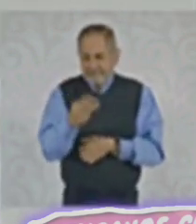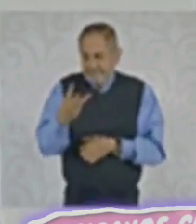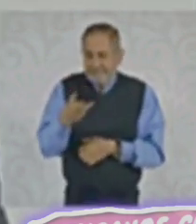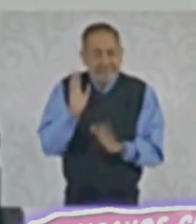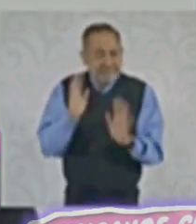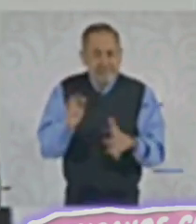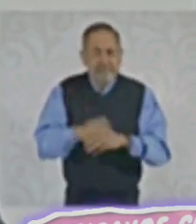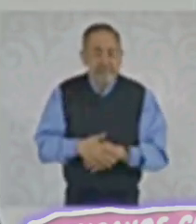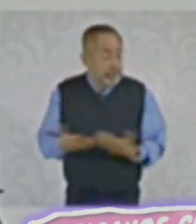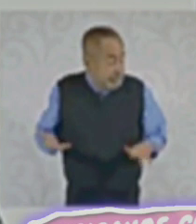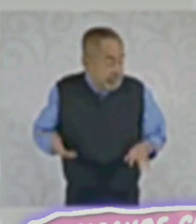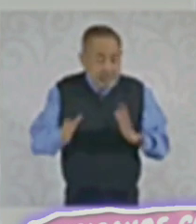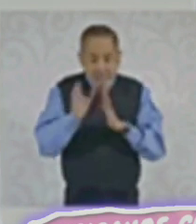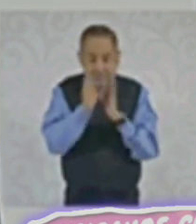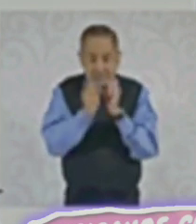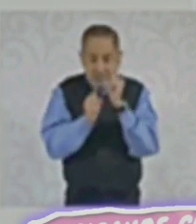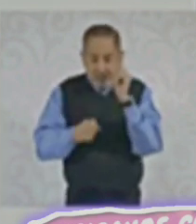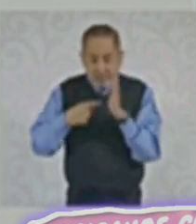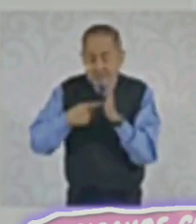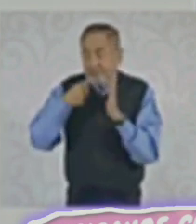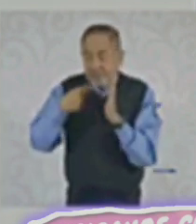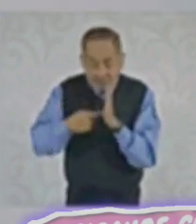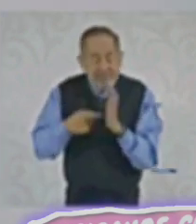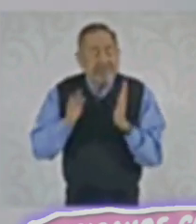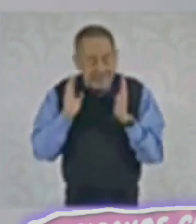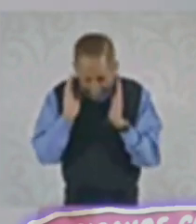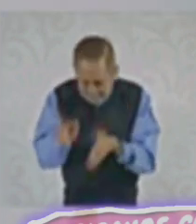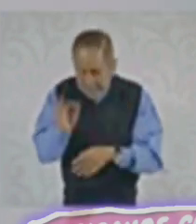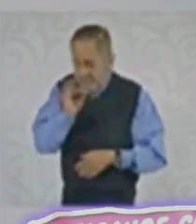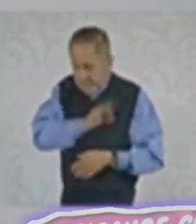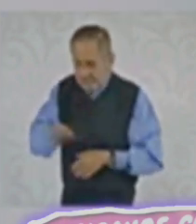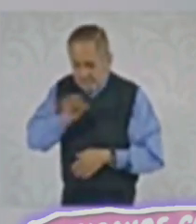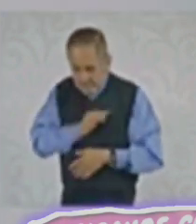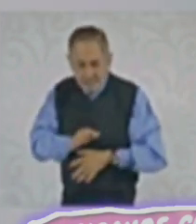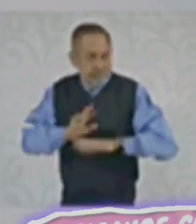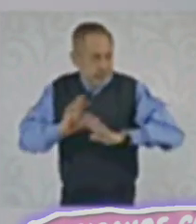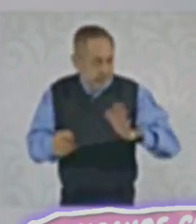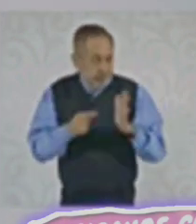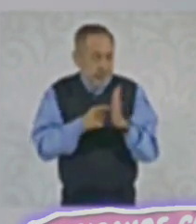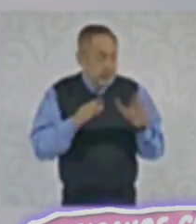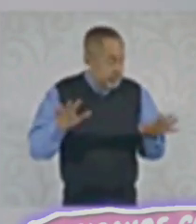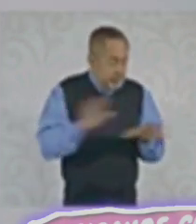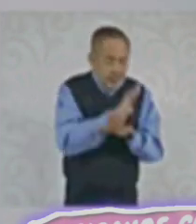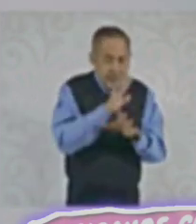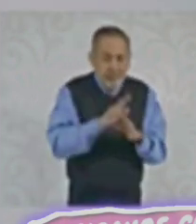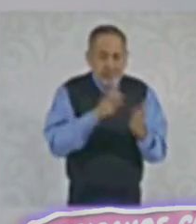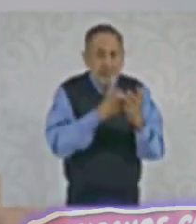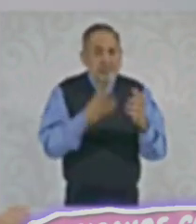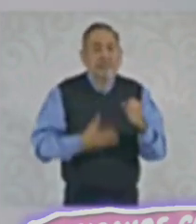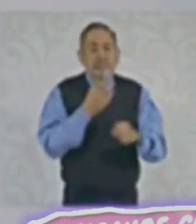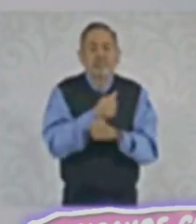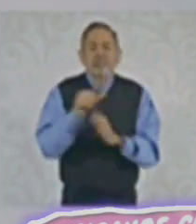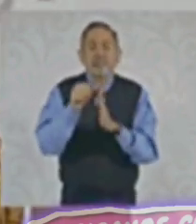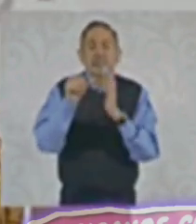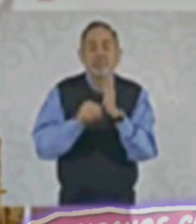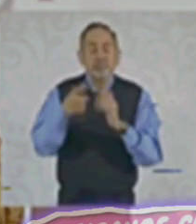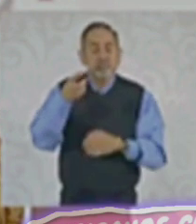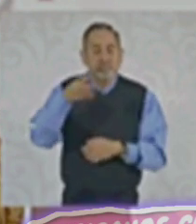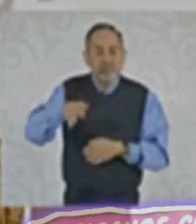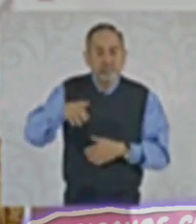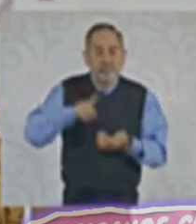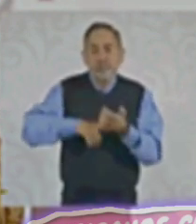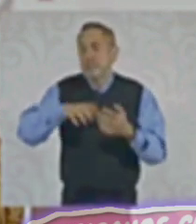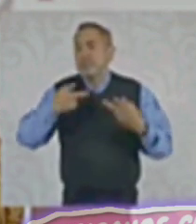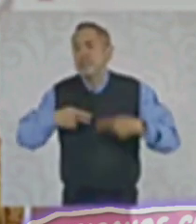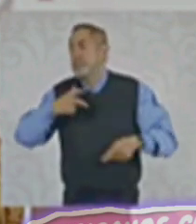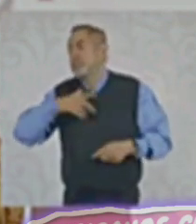Constitución? ¿Cómo se cambia la Constitución? Dice, primero el artículo 39, que es que el pueblo tiene derecho a